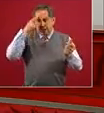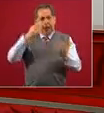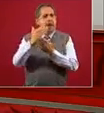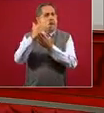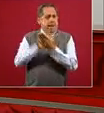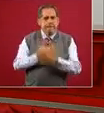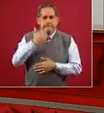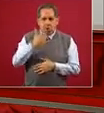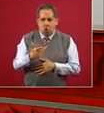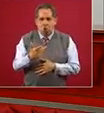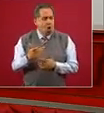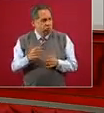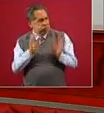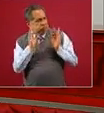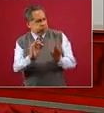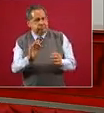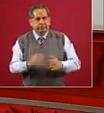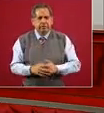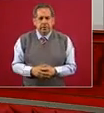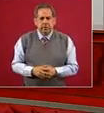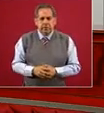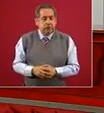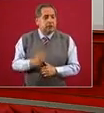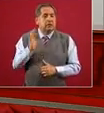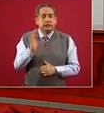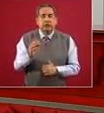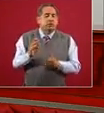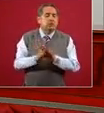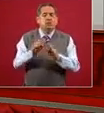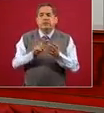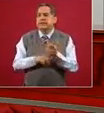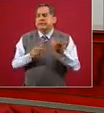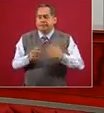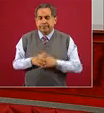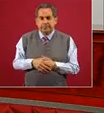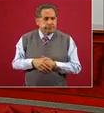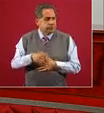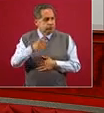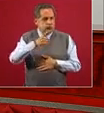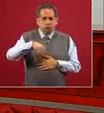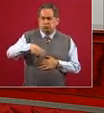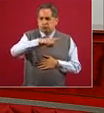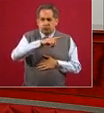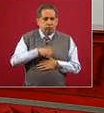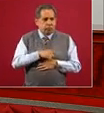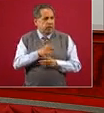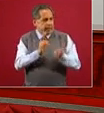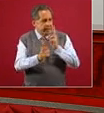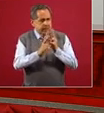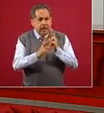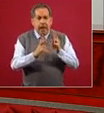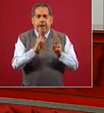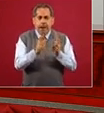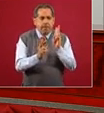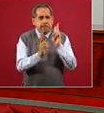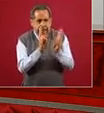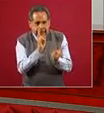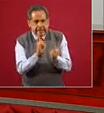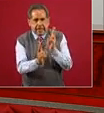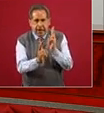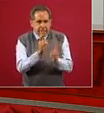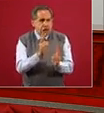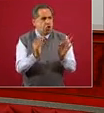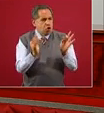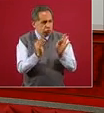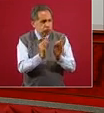solucionando estas diferencias. En efecto, ha habido acercamientos, se había venido avanzando,